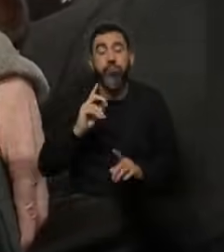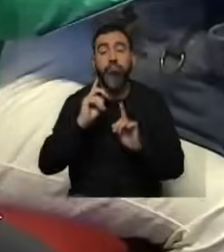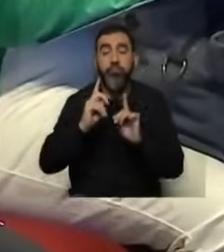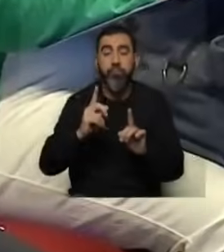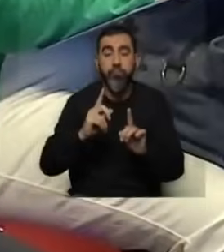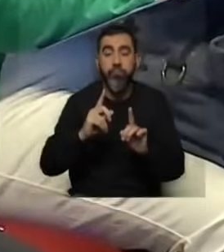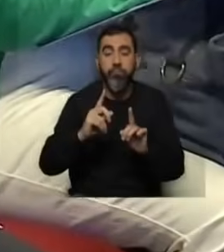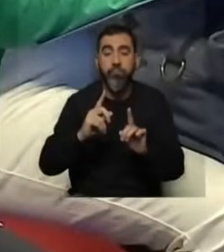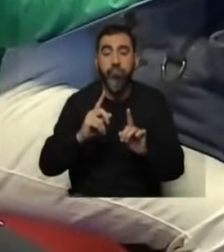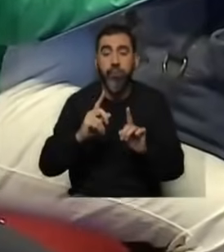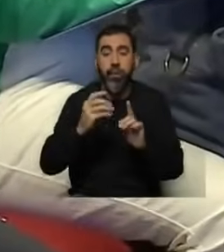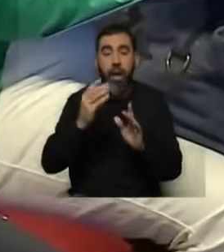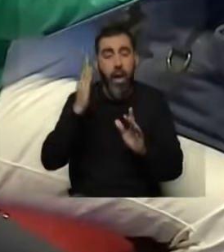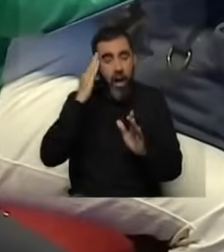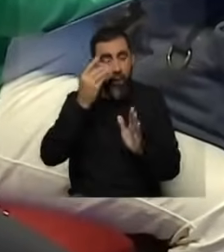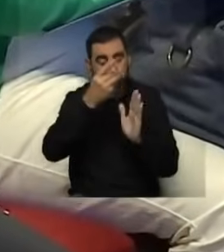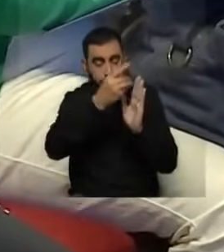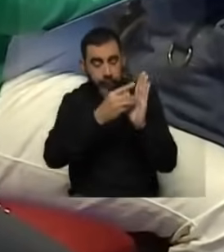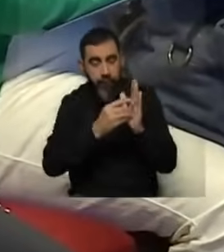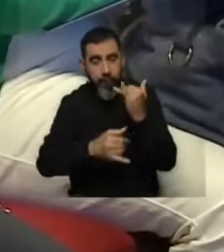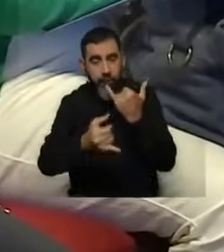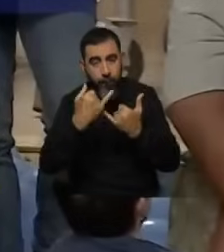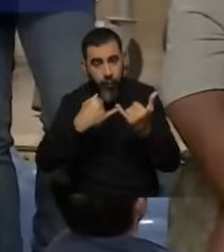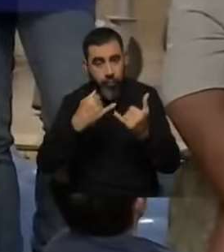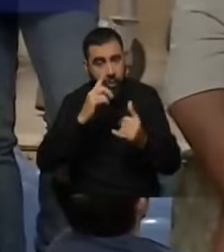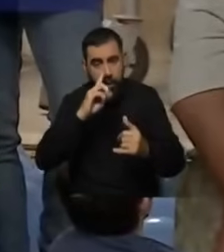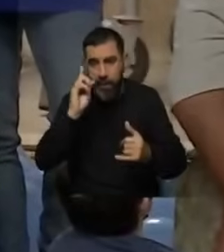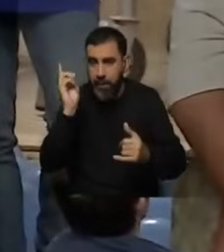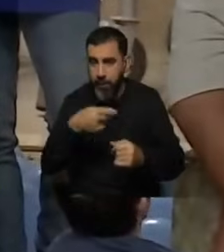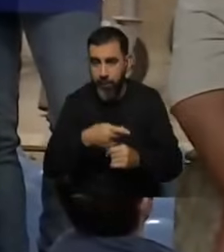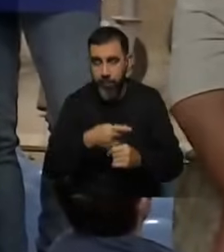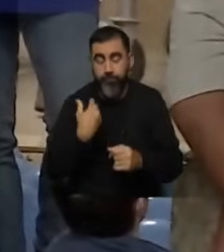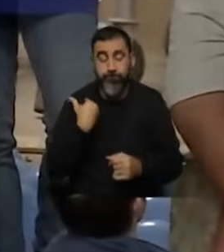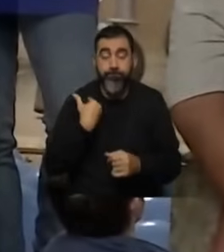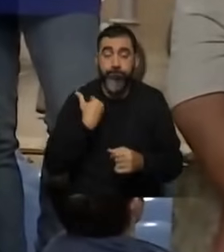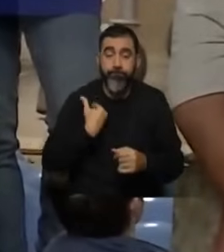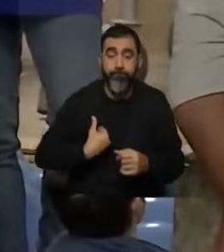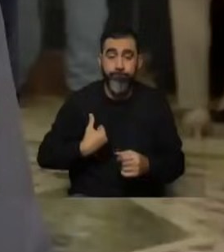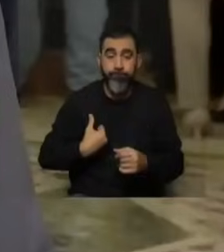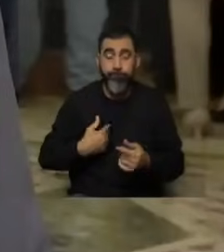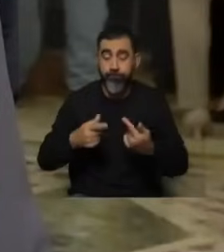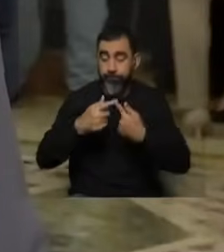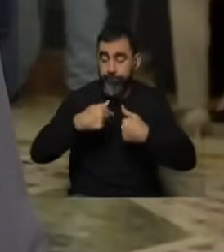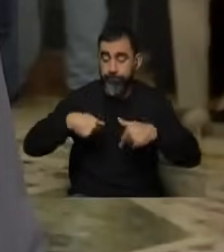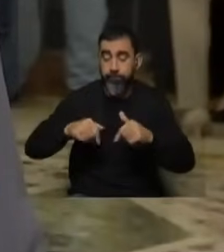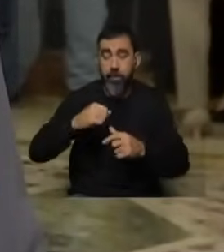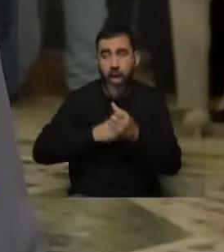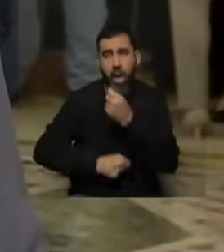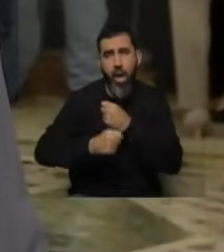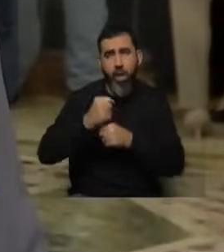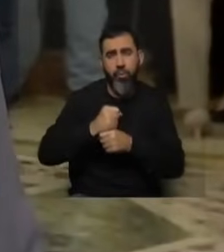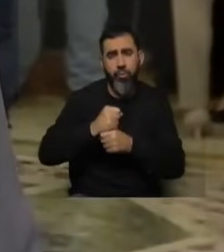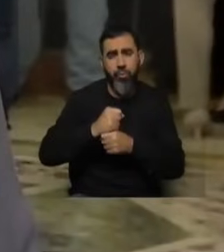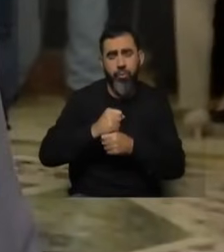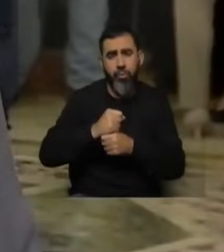detener los datos en forma muy rápida y Lamentablemente nosotros desde el